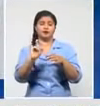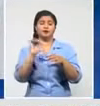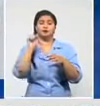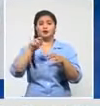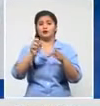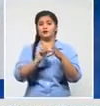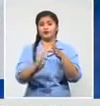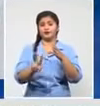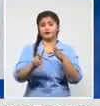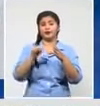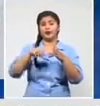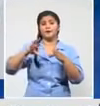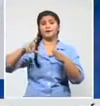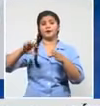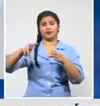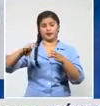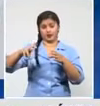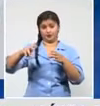provincia de Pinar del Río,